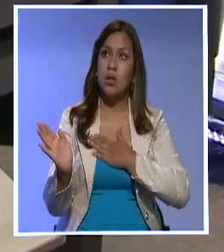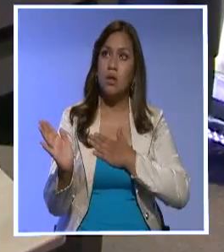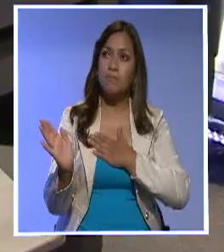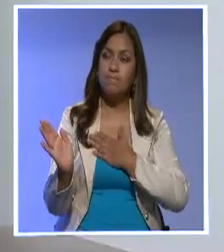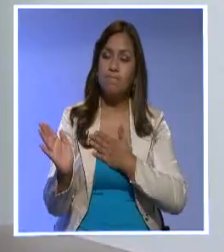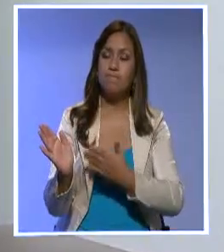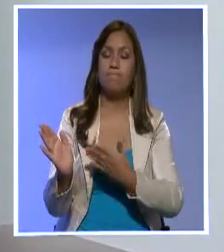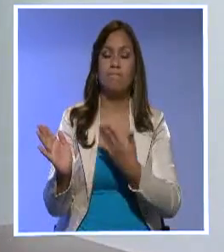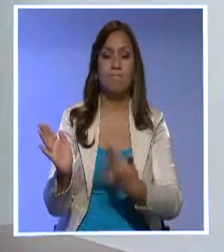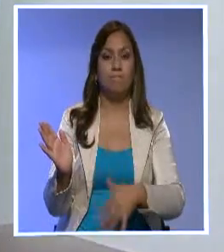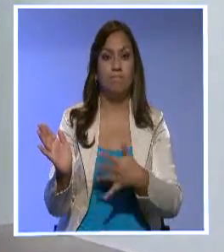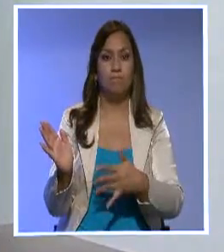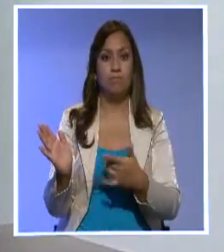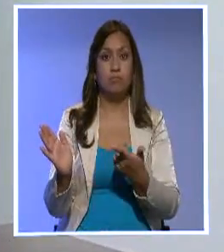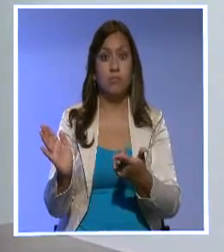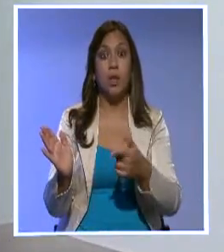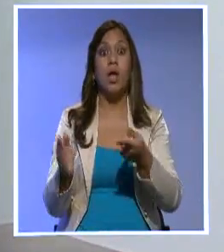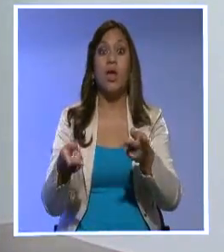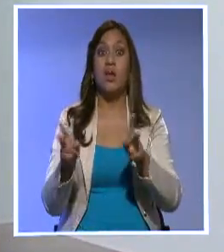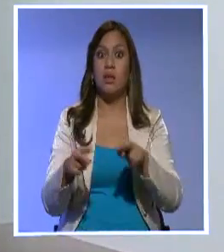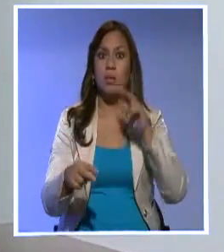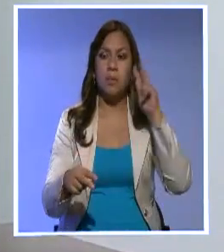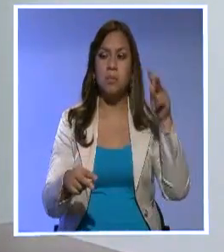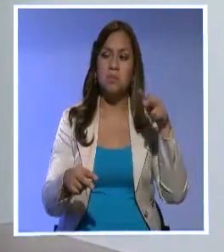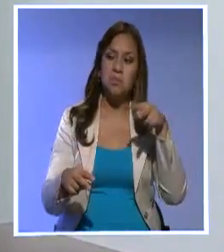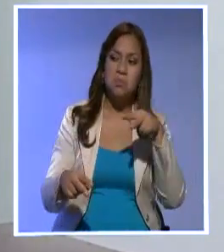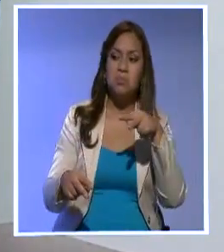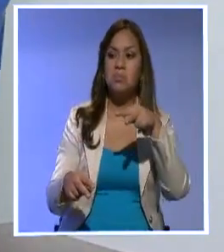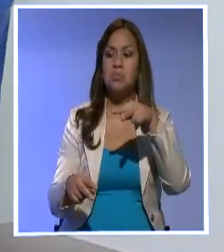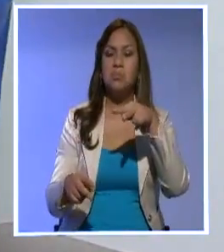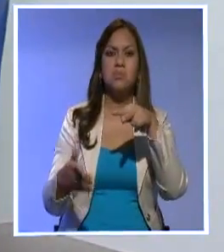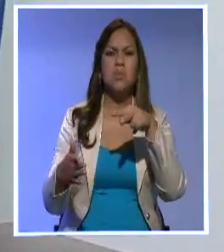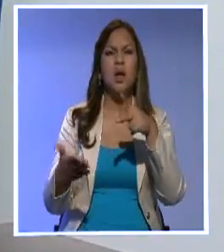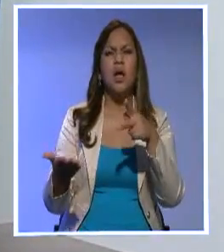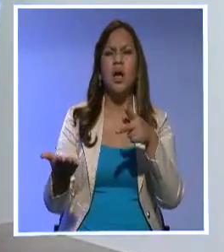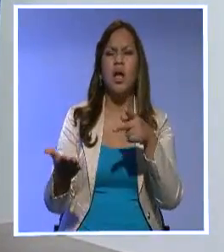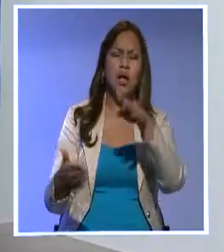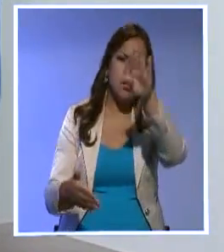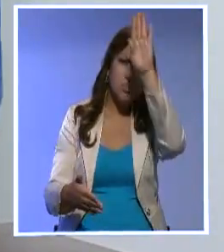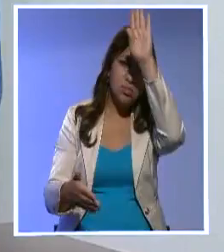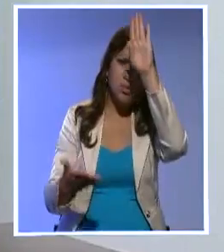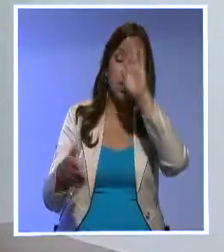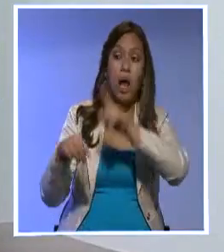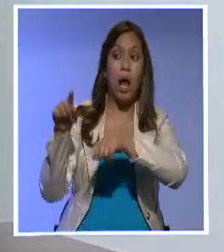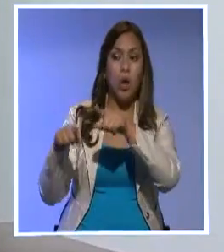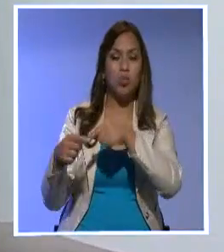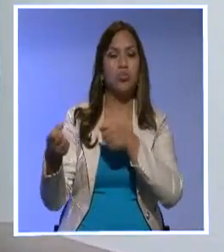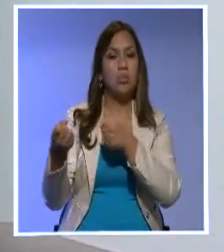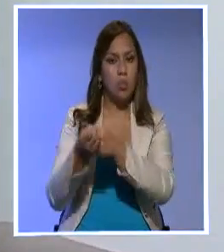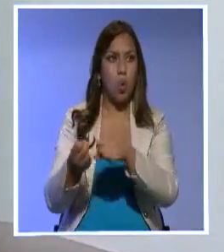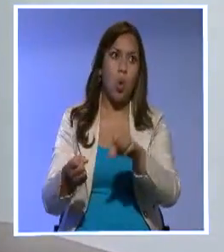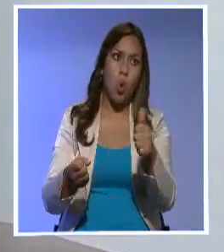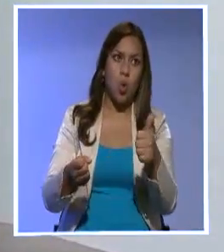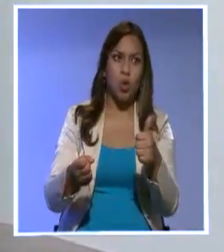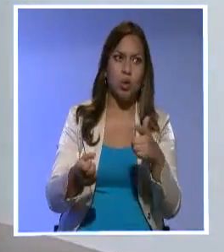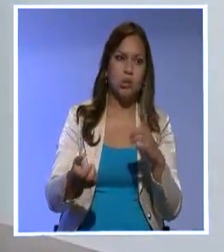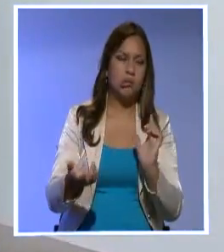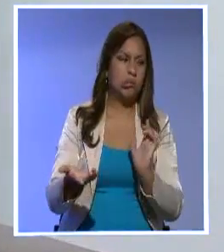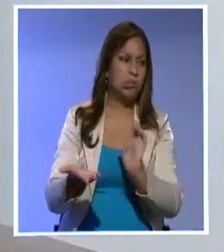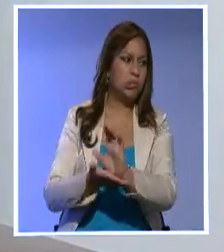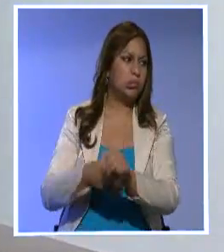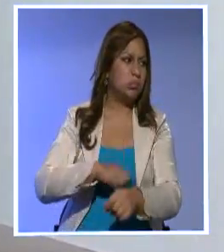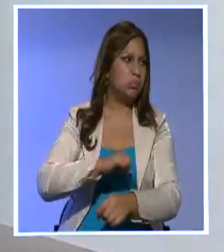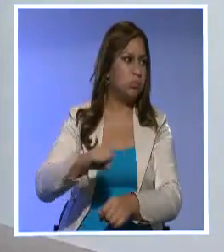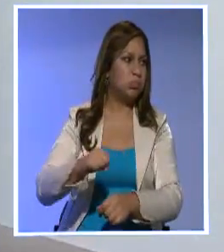o para quienes ven también la geopolítica este líder ha traído condenas de un lado y en cambio de otro lado este